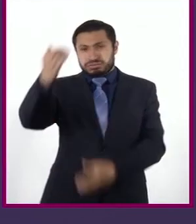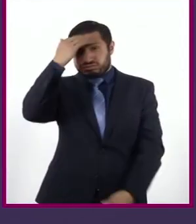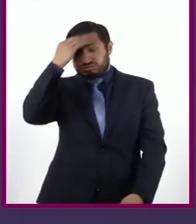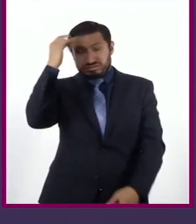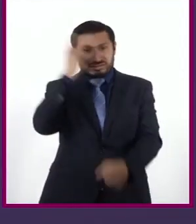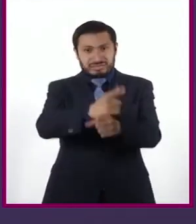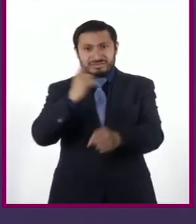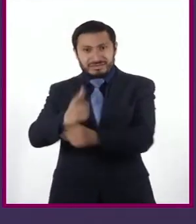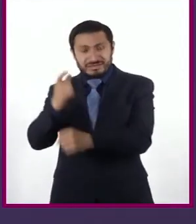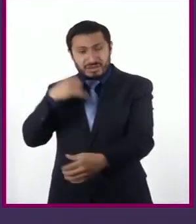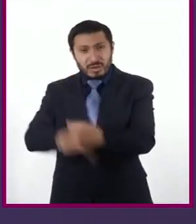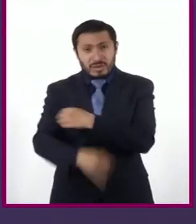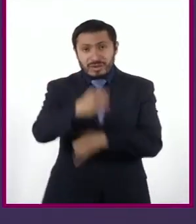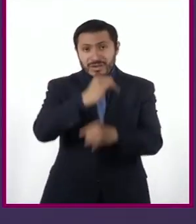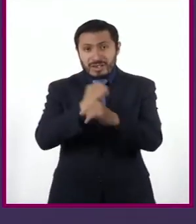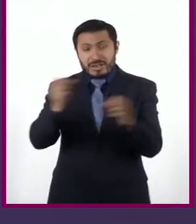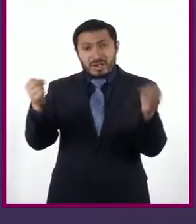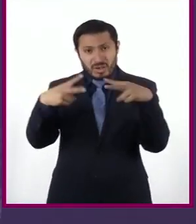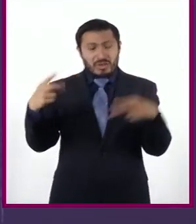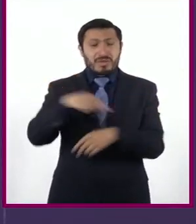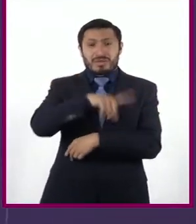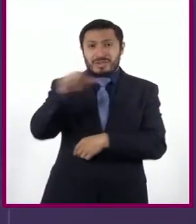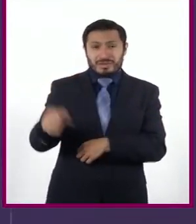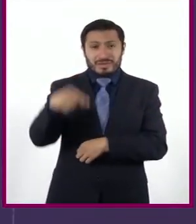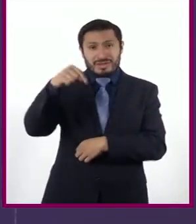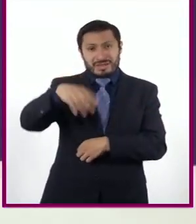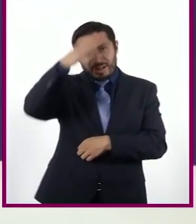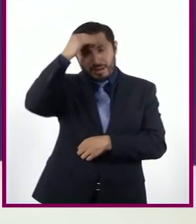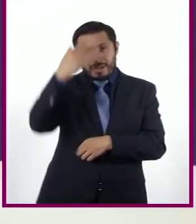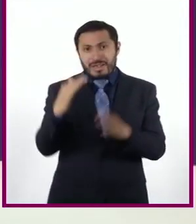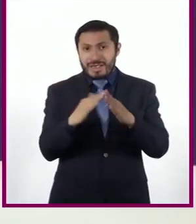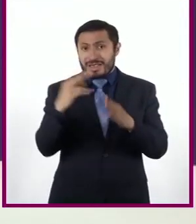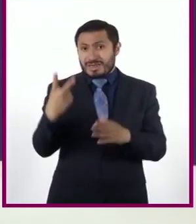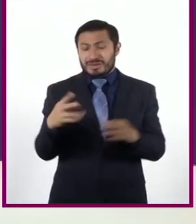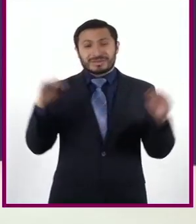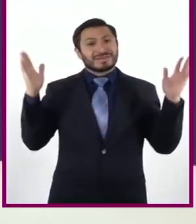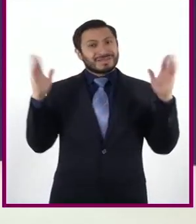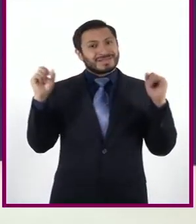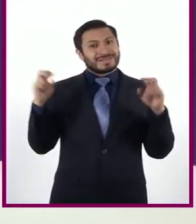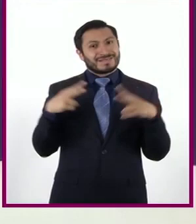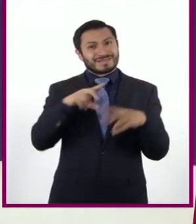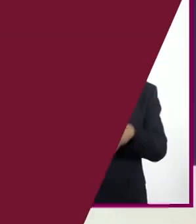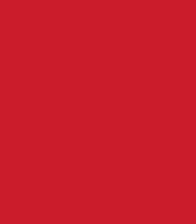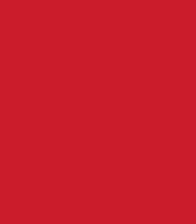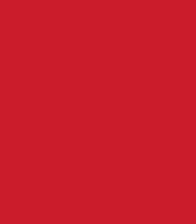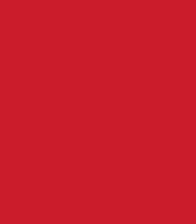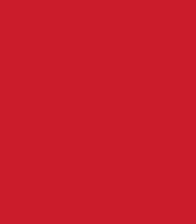Así que nos vemos pronto aquí en Aprende en Casa 2. ¡Hasta la próxima!